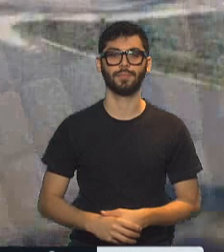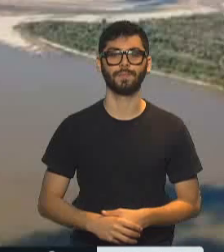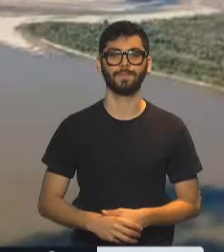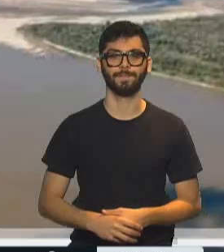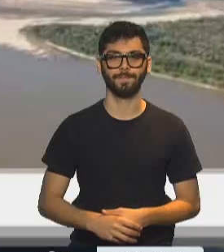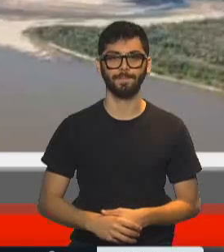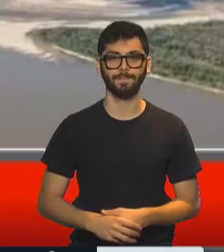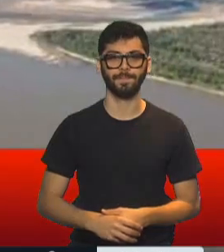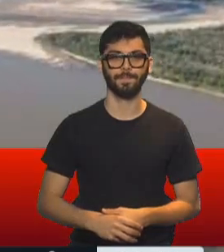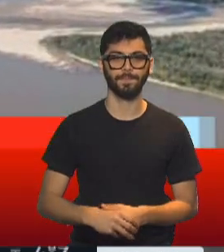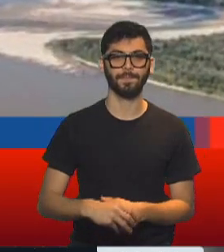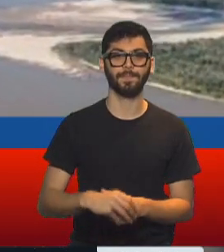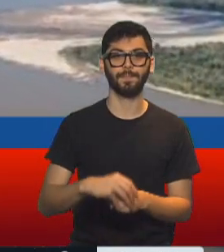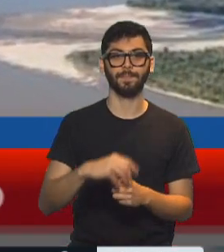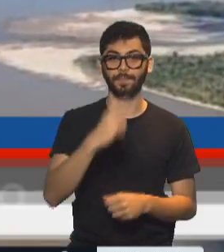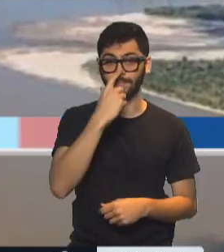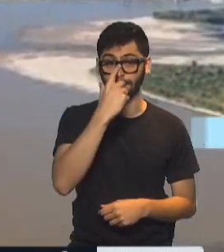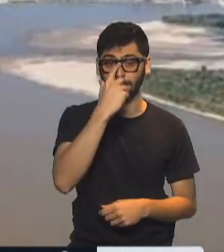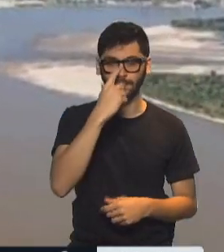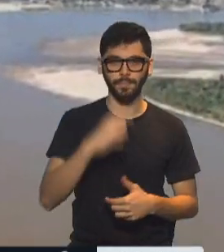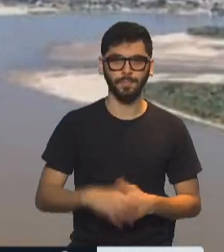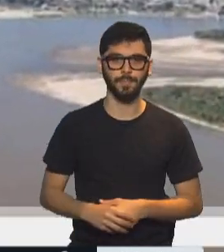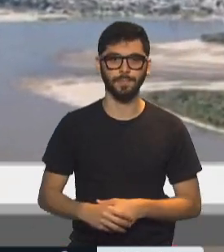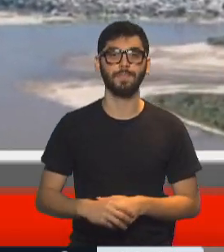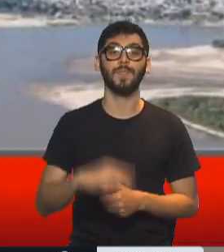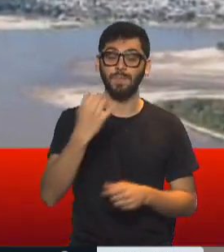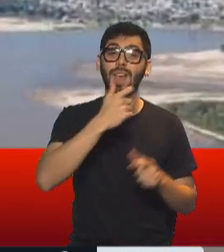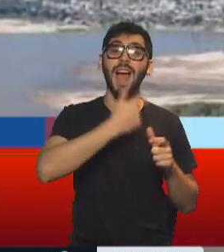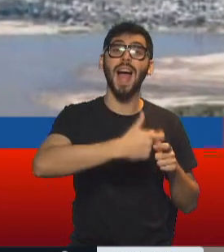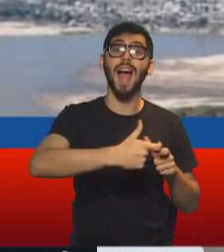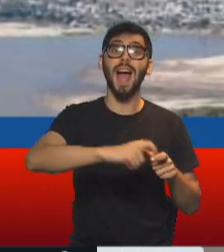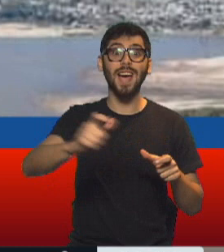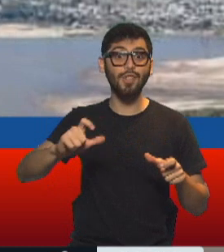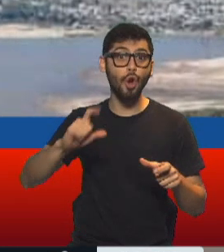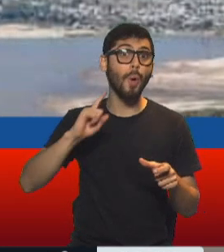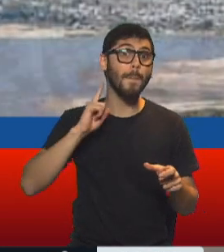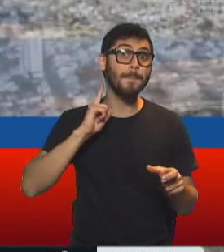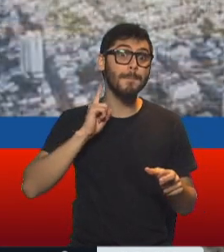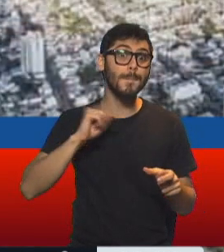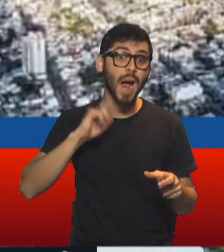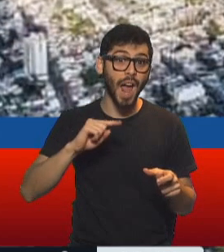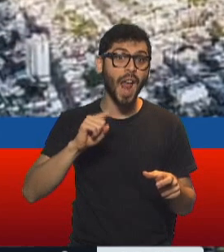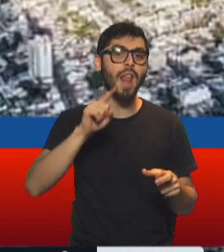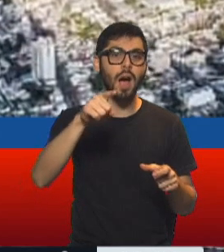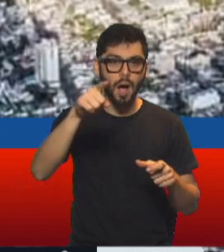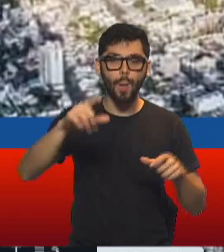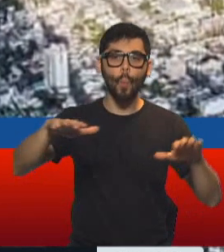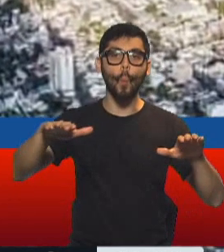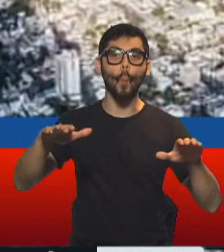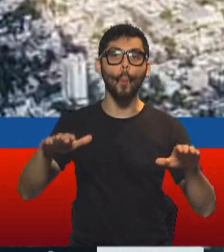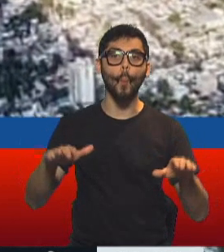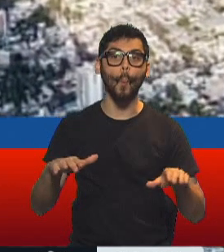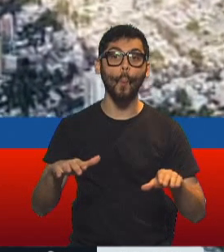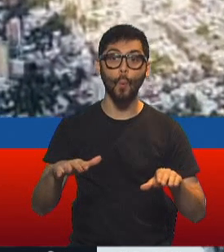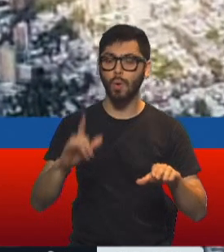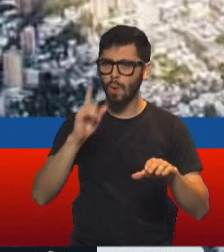llegan a la Argentina. Hay una bajante en el río Paraná que ha dejado al descubierto la malla de contención